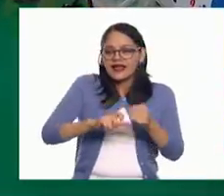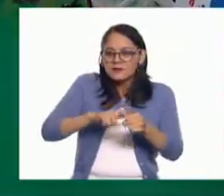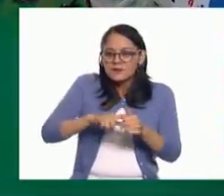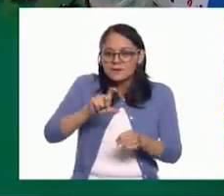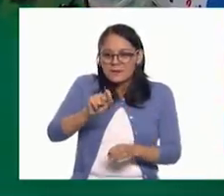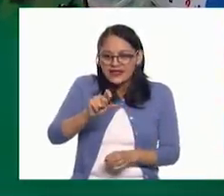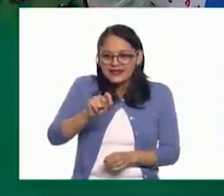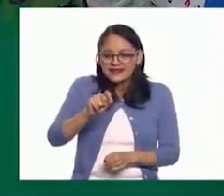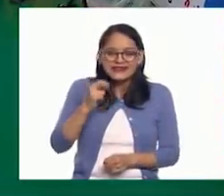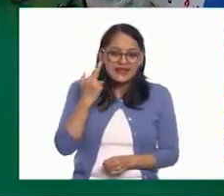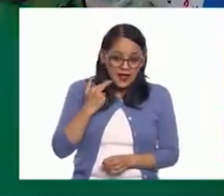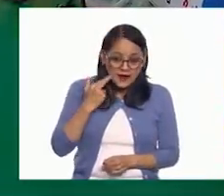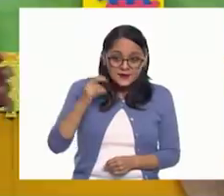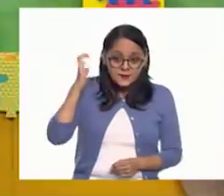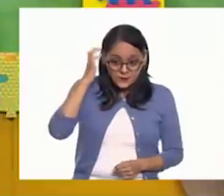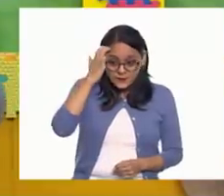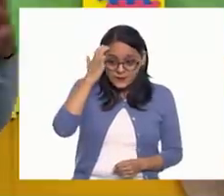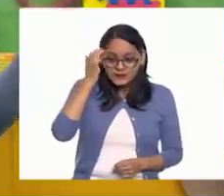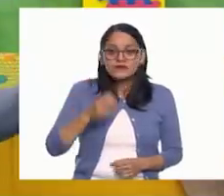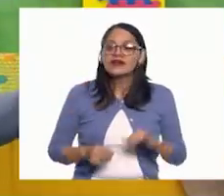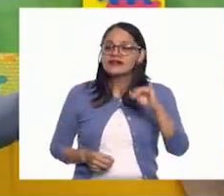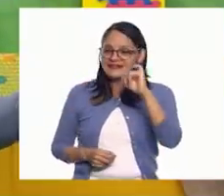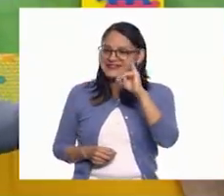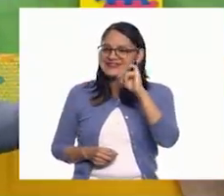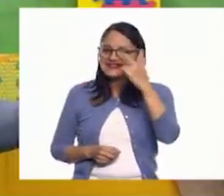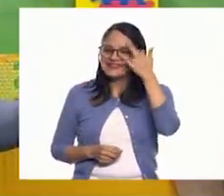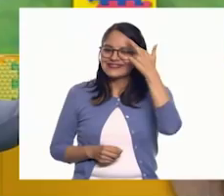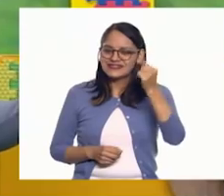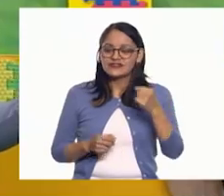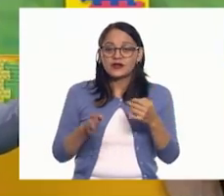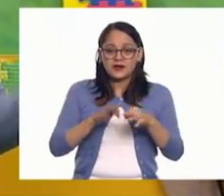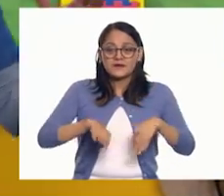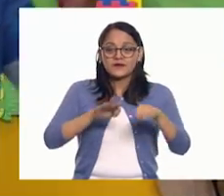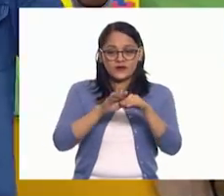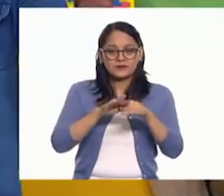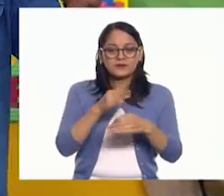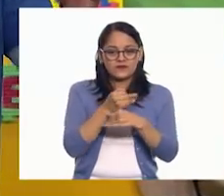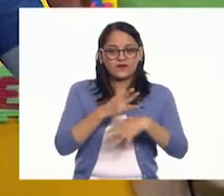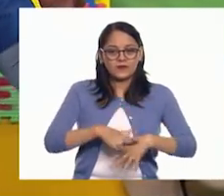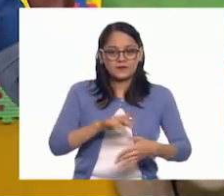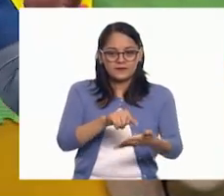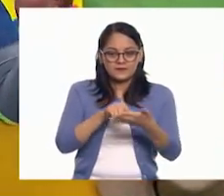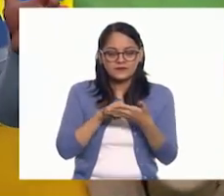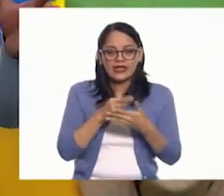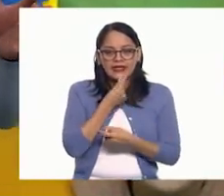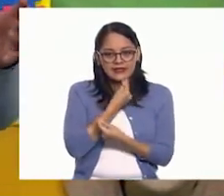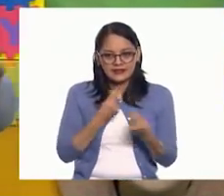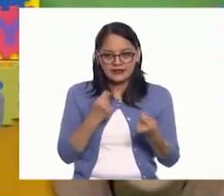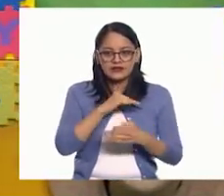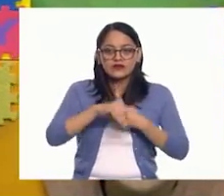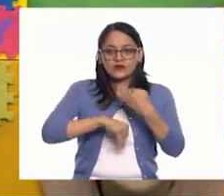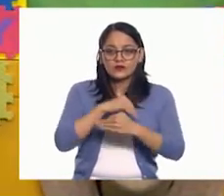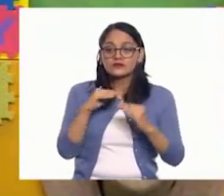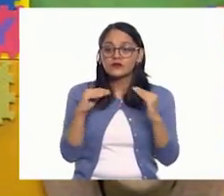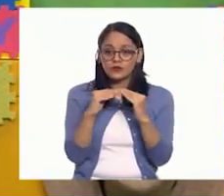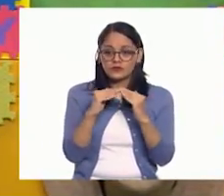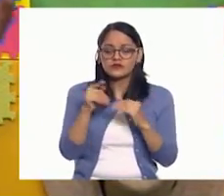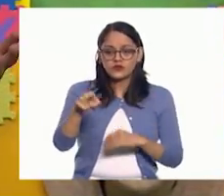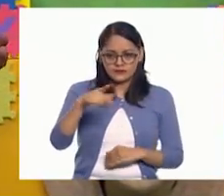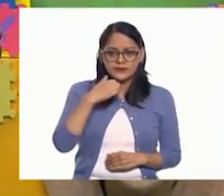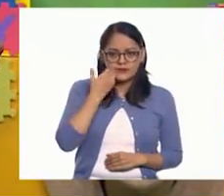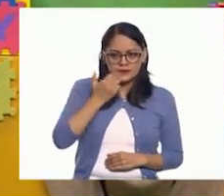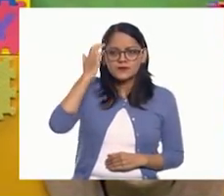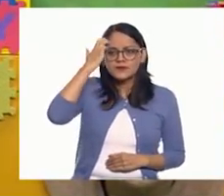Sí, maestro, claro. Esta información es muy importante y las niñas y niños que están en casa quieren